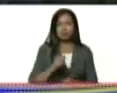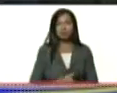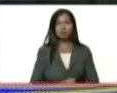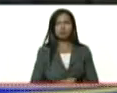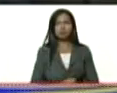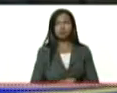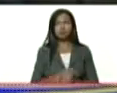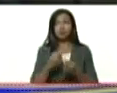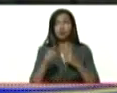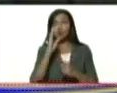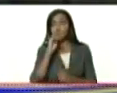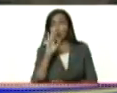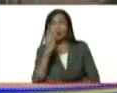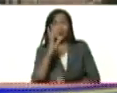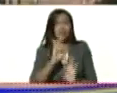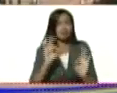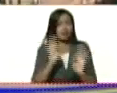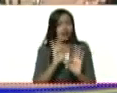pero sin lugar a dudas,